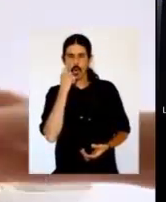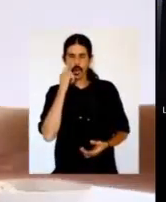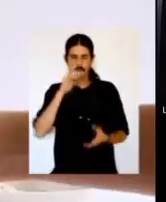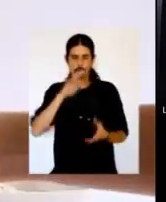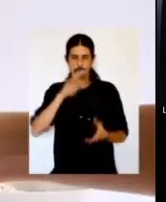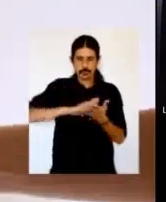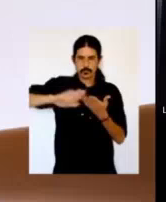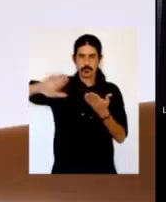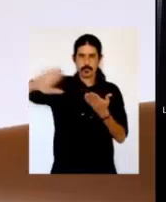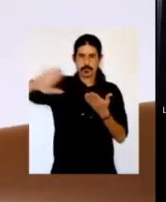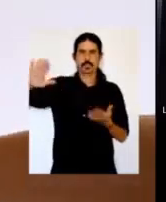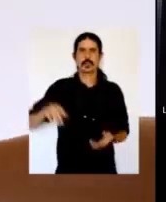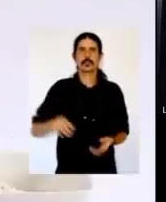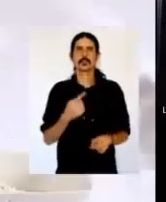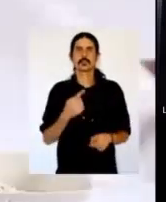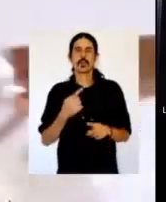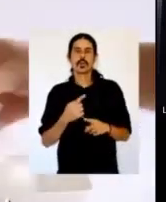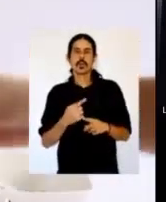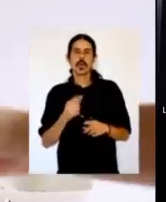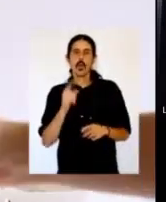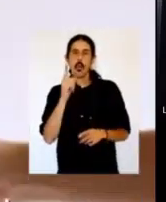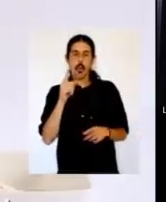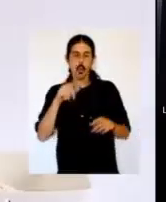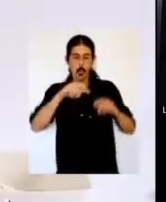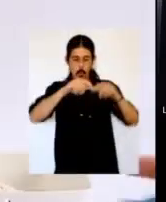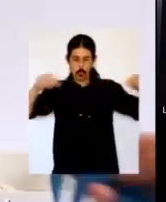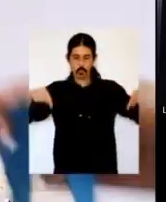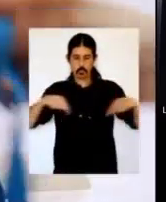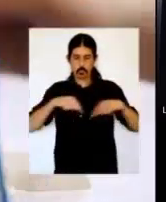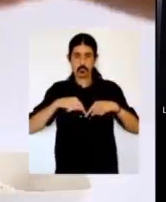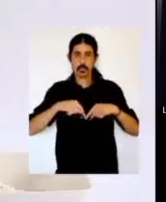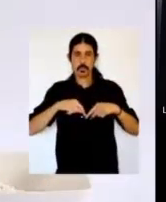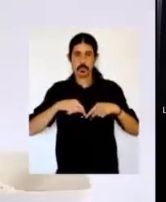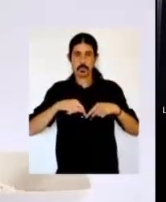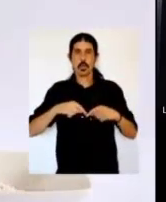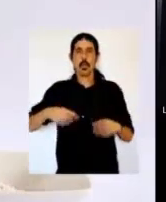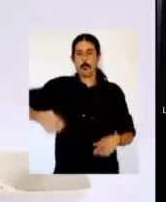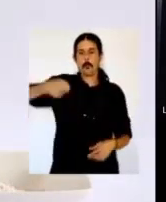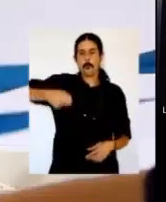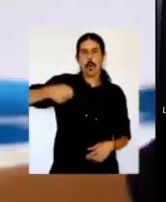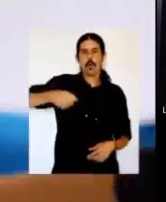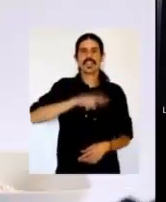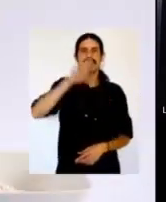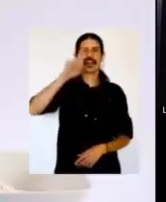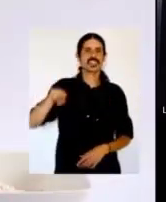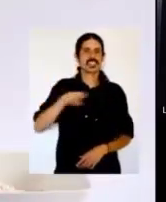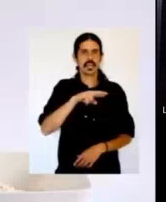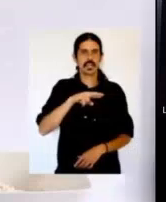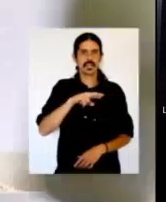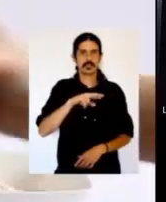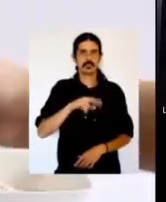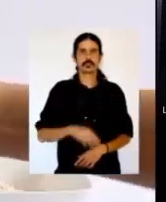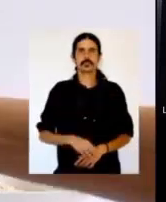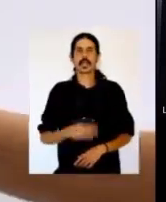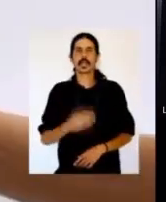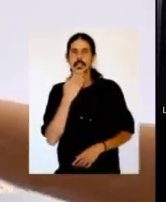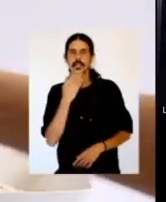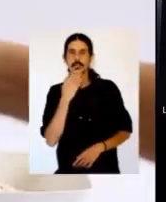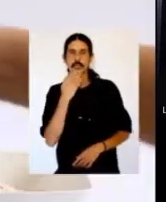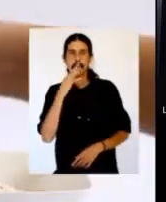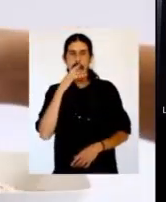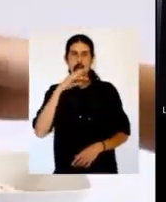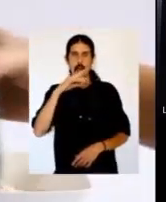2 botellas de 1,5 litros, una de ellas lo más lisa posible, una tela de bolsa ecológica, un poco de agua